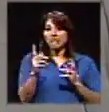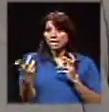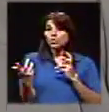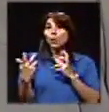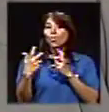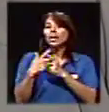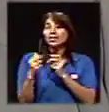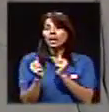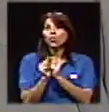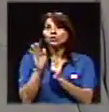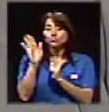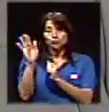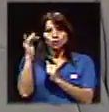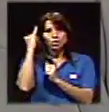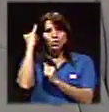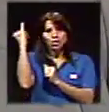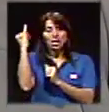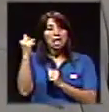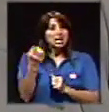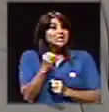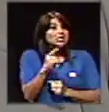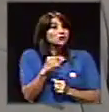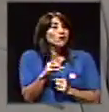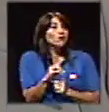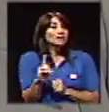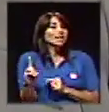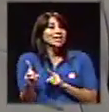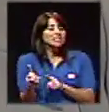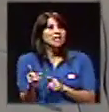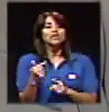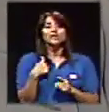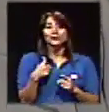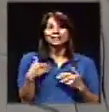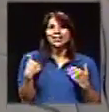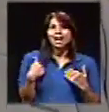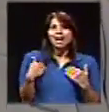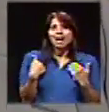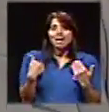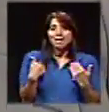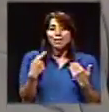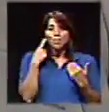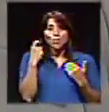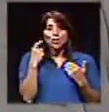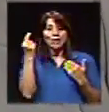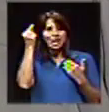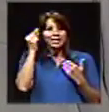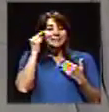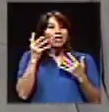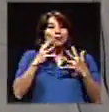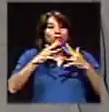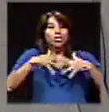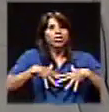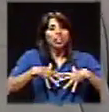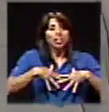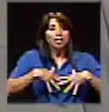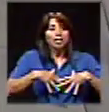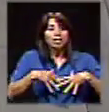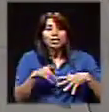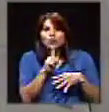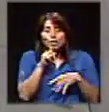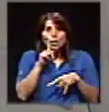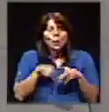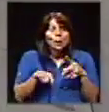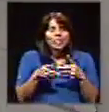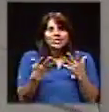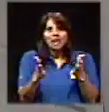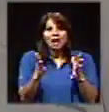estaría deseoso de que el Estado esté medio quebrado, que no preste servicios para justificar su cierre y su privatización. Y si fuera de izquierda, también creería